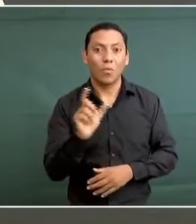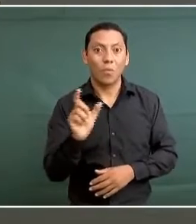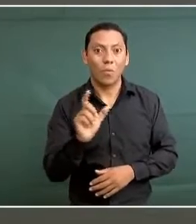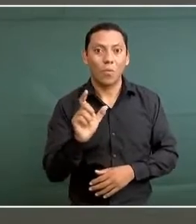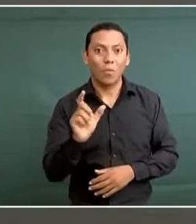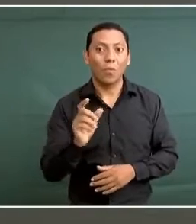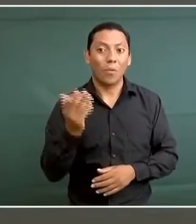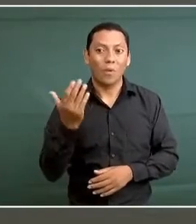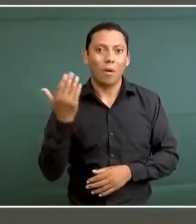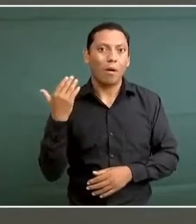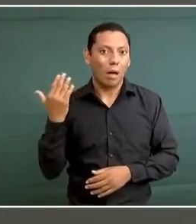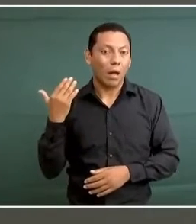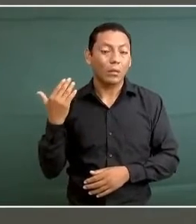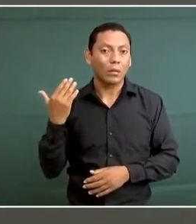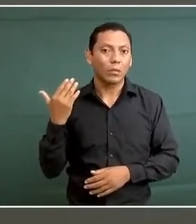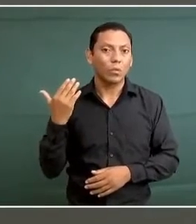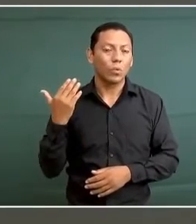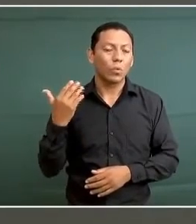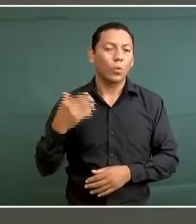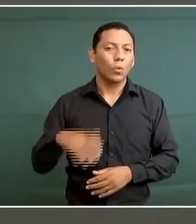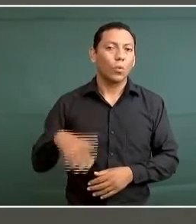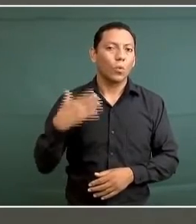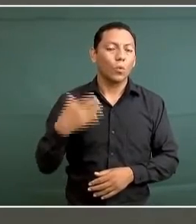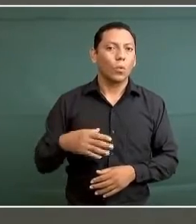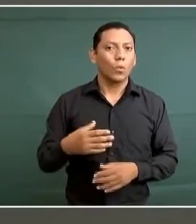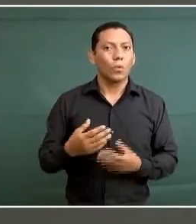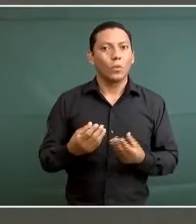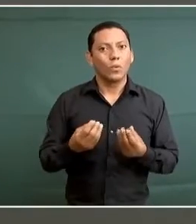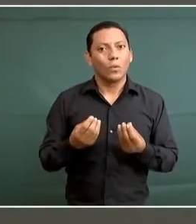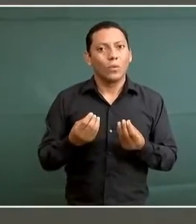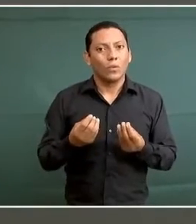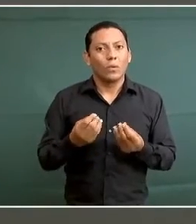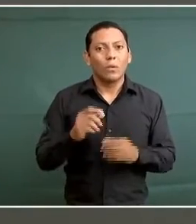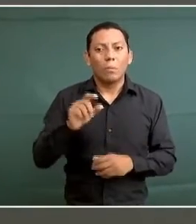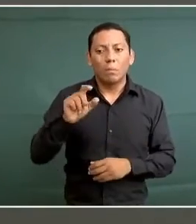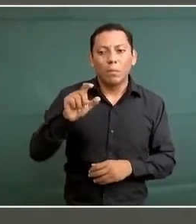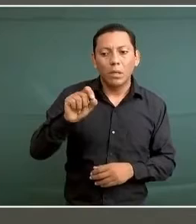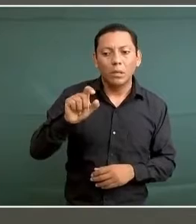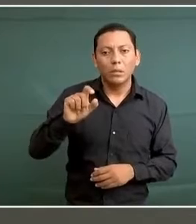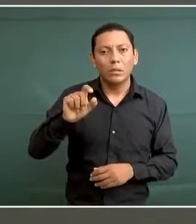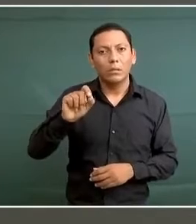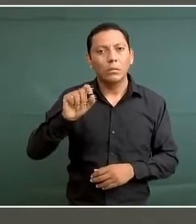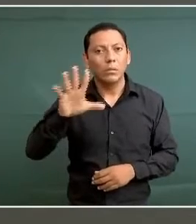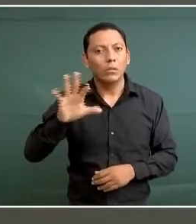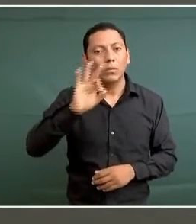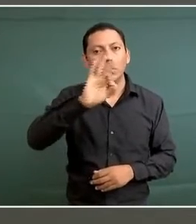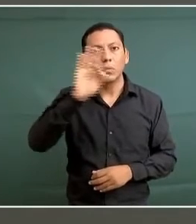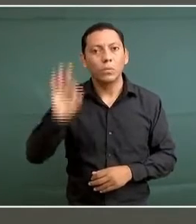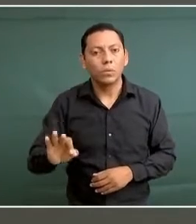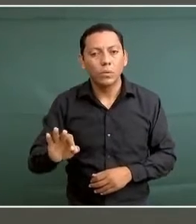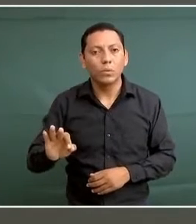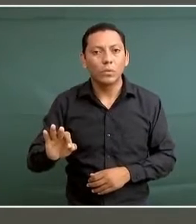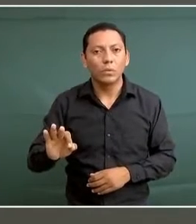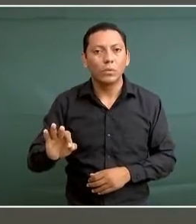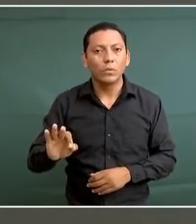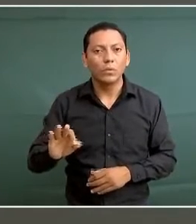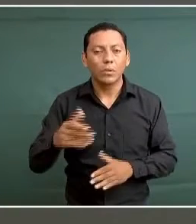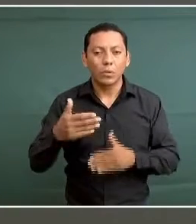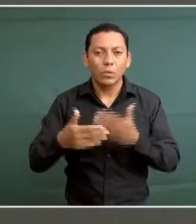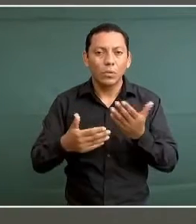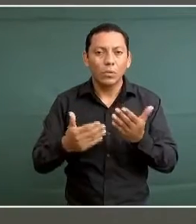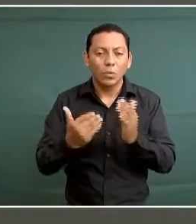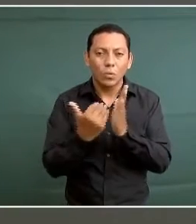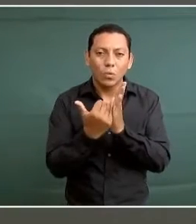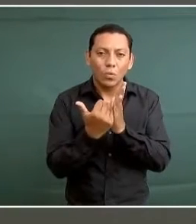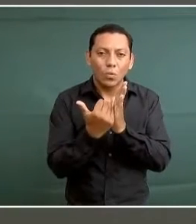habíamos llegado a el 20 25% entonces hay una recuperación